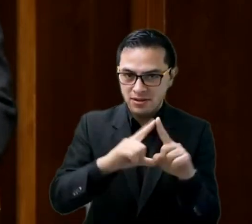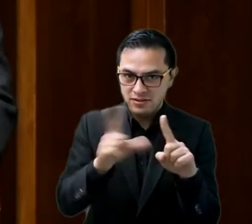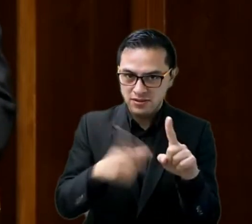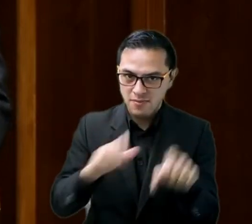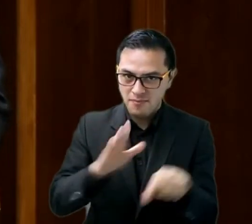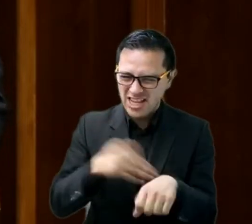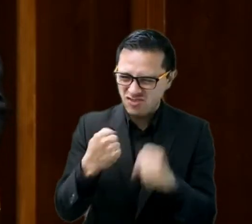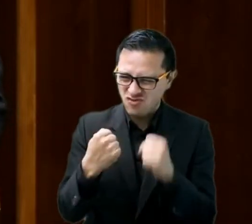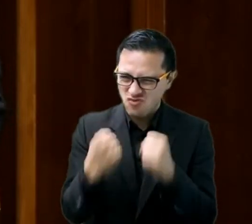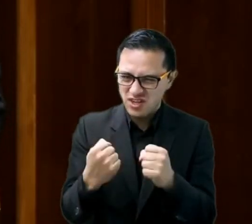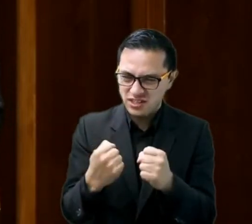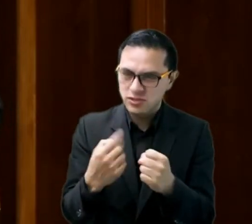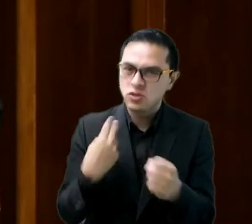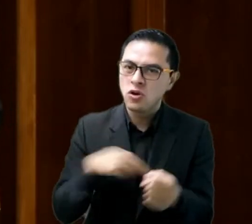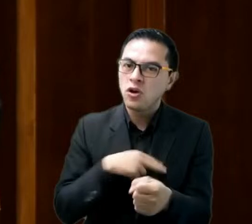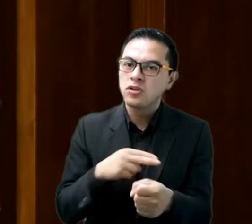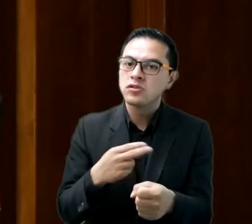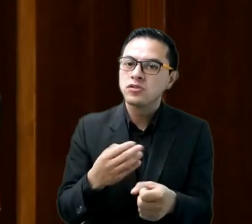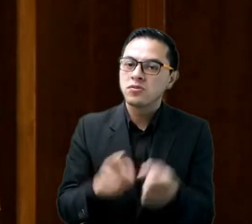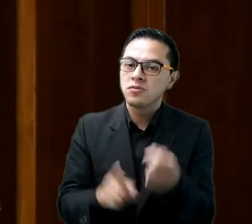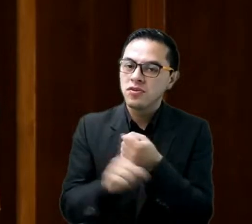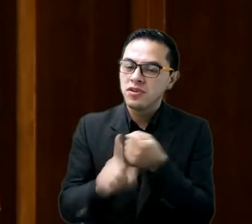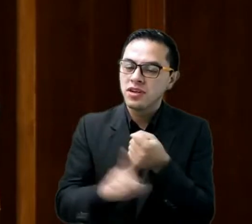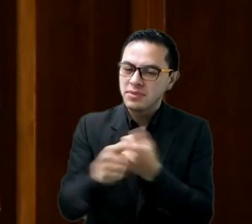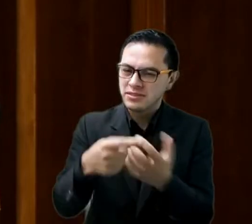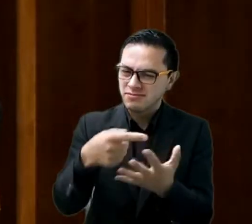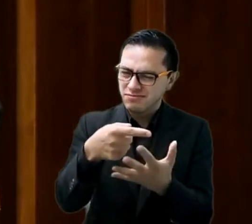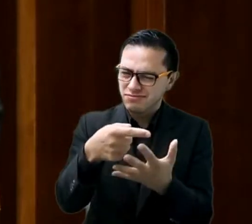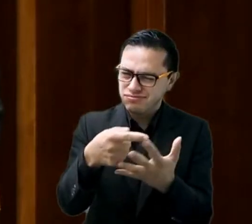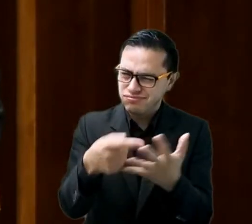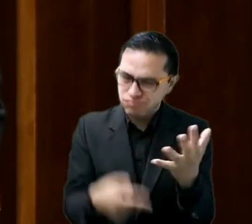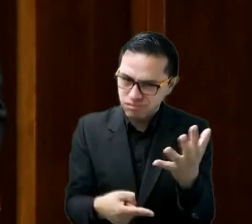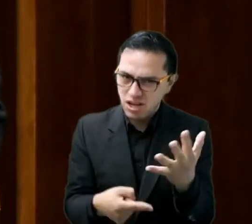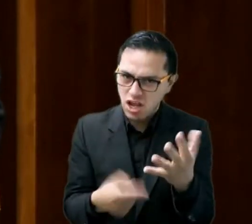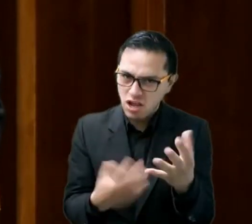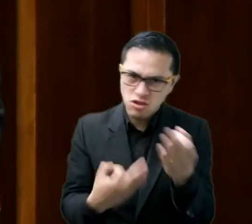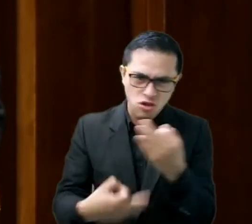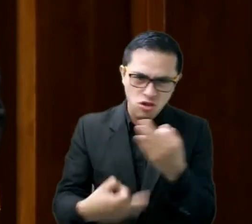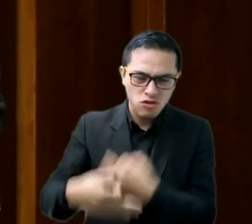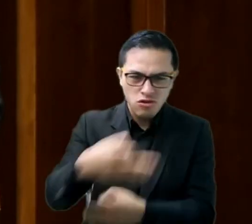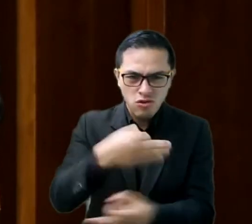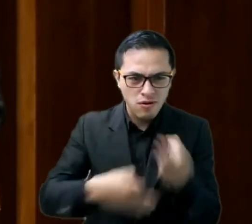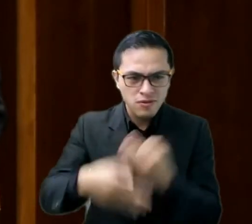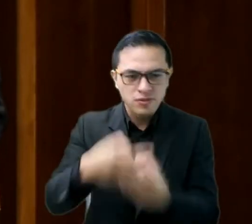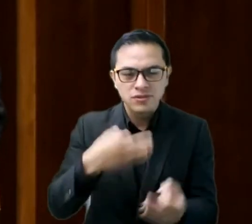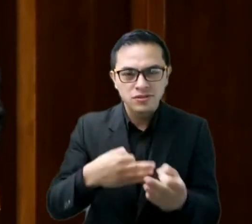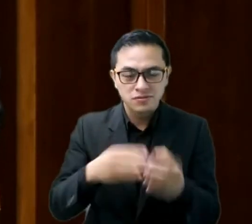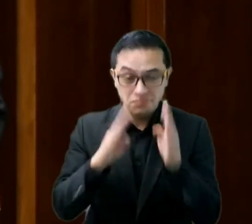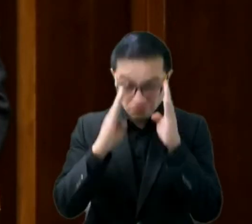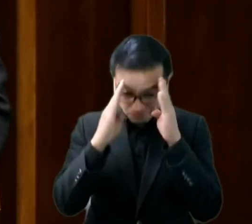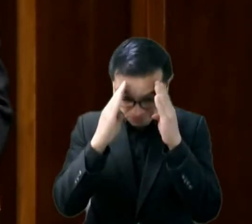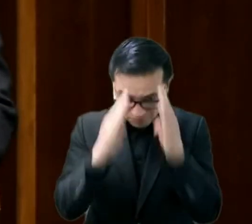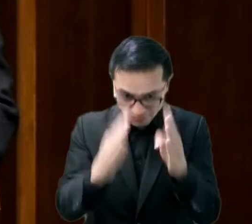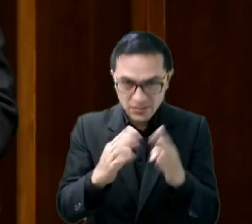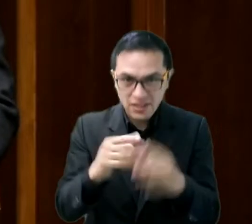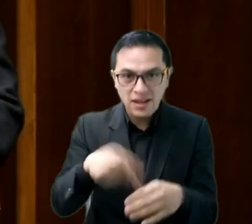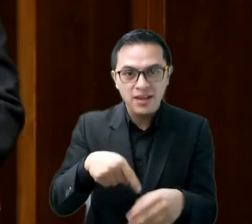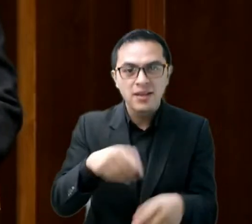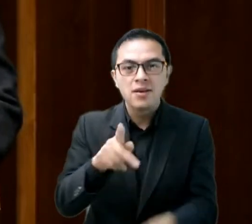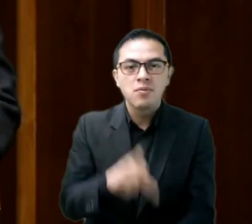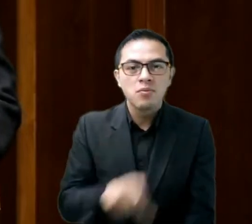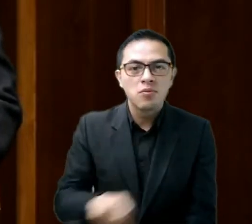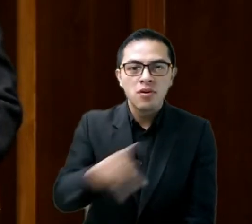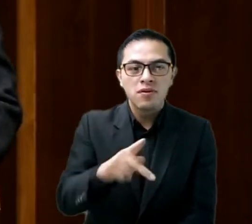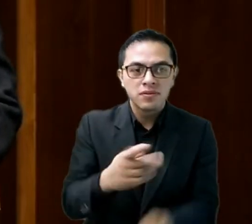problemas que tenemos que enfrentar para resolver todos los asuntos referentes a nuestro querido pueblo, nuestro